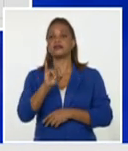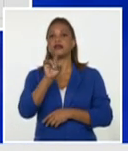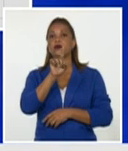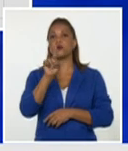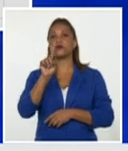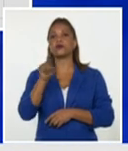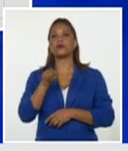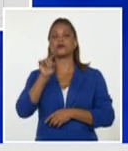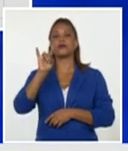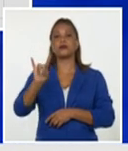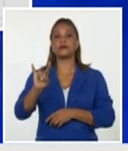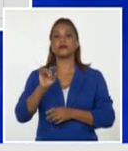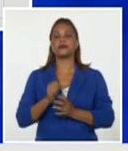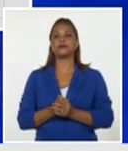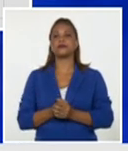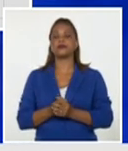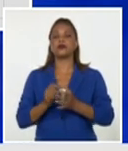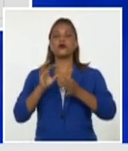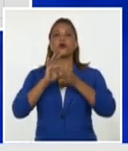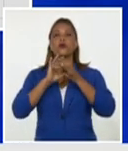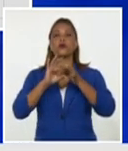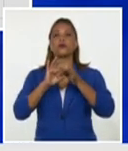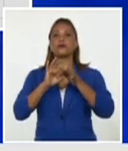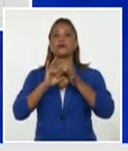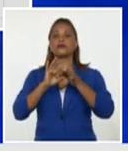611,9. Guanabacoa con